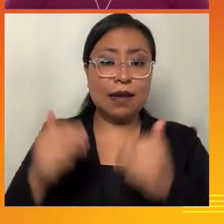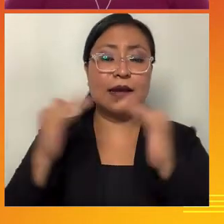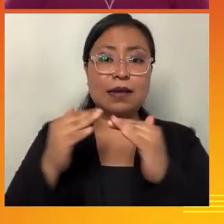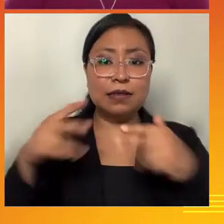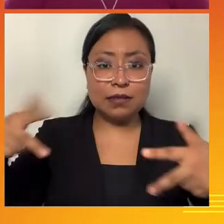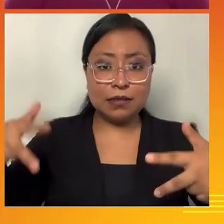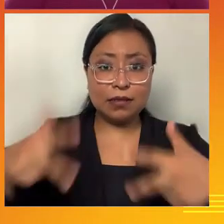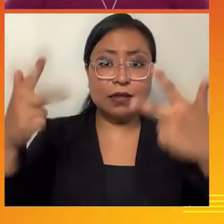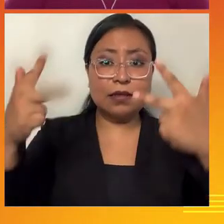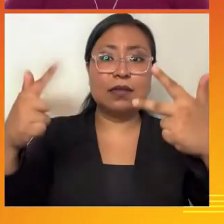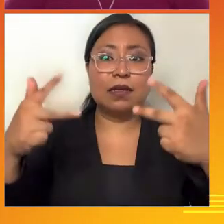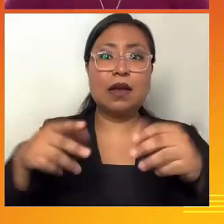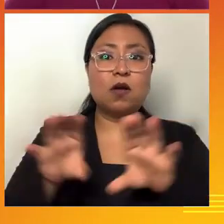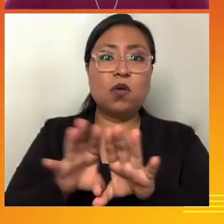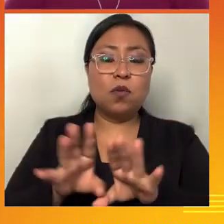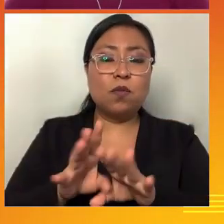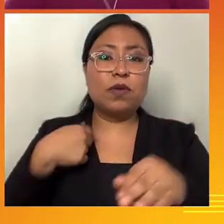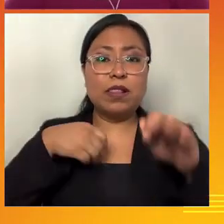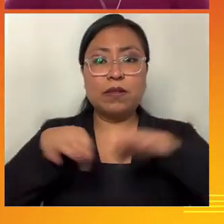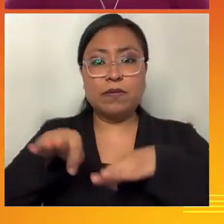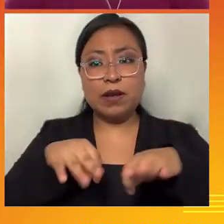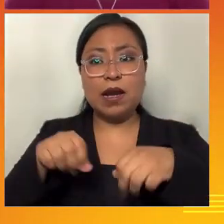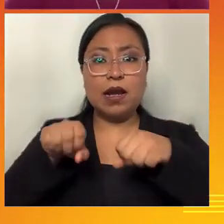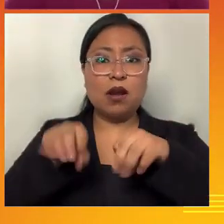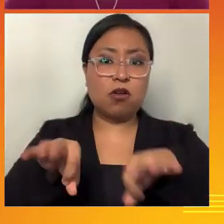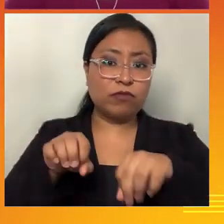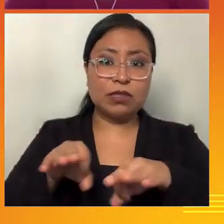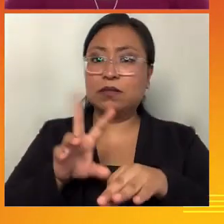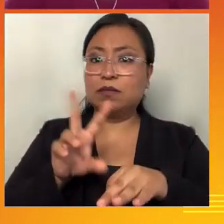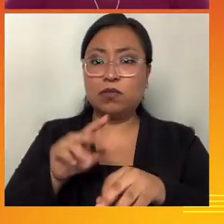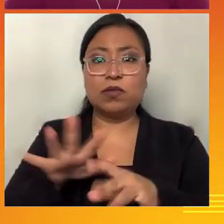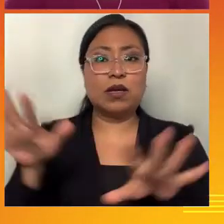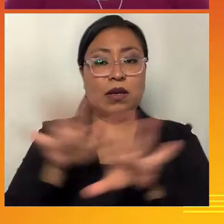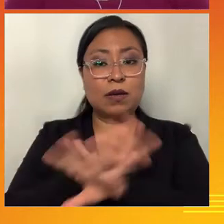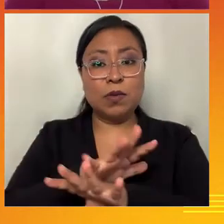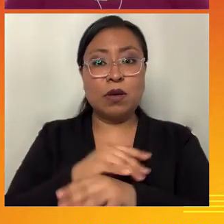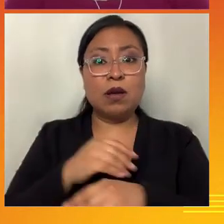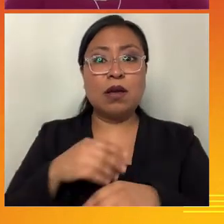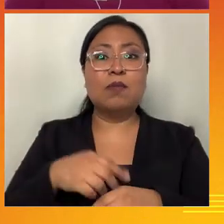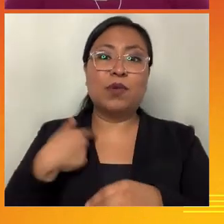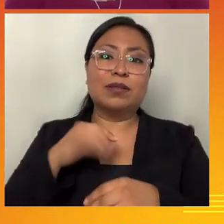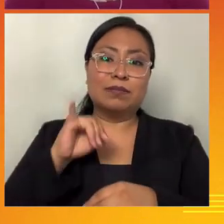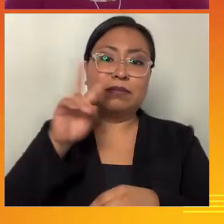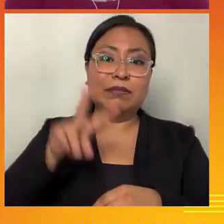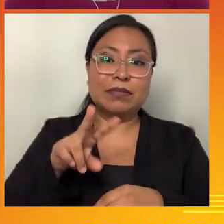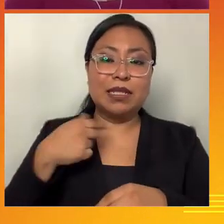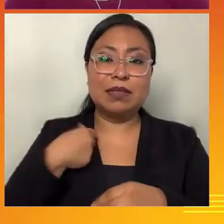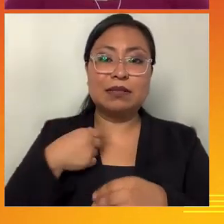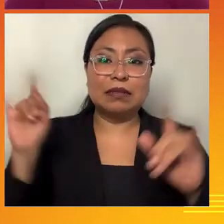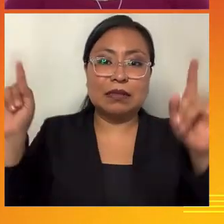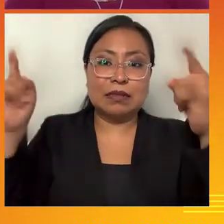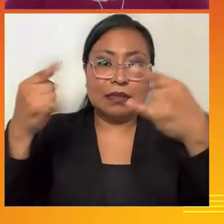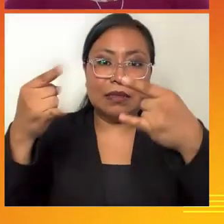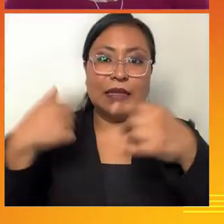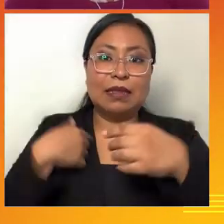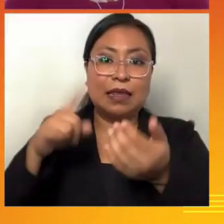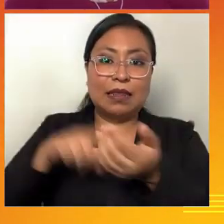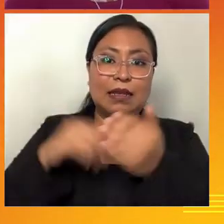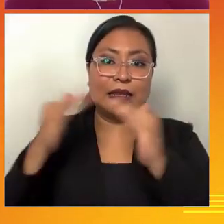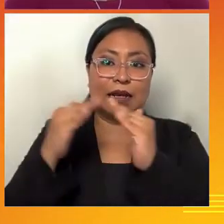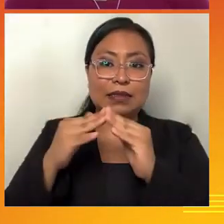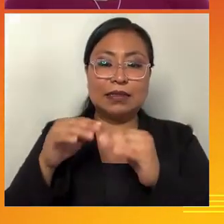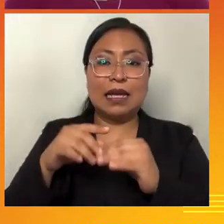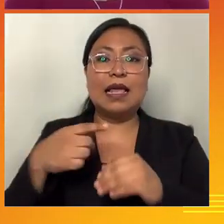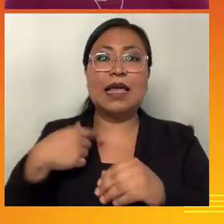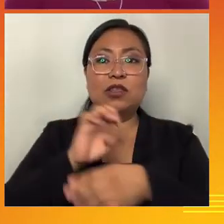que del encierro por COVID-19, pues nos ha hecho cambiar un poco las dinámicas